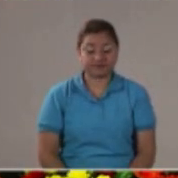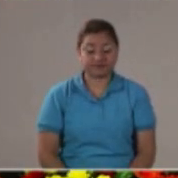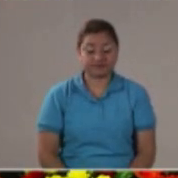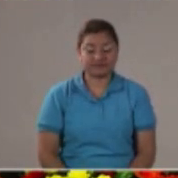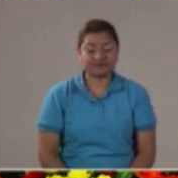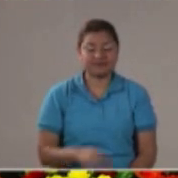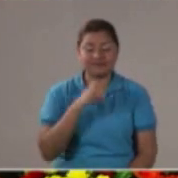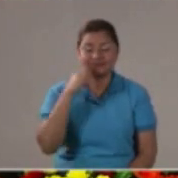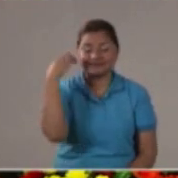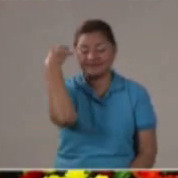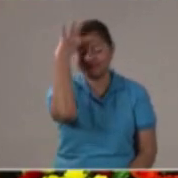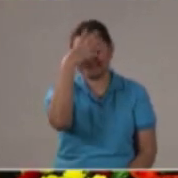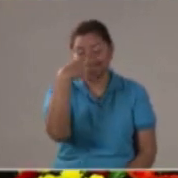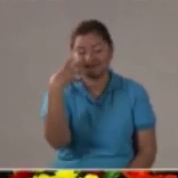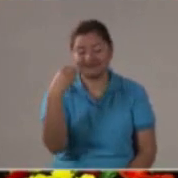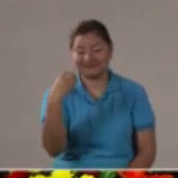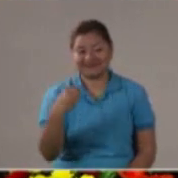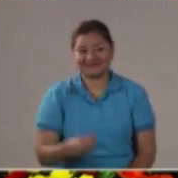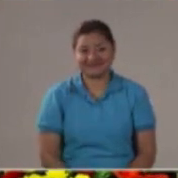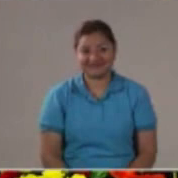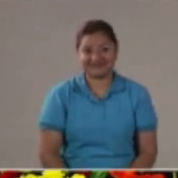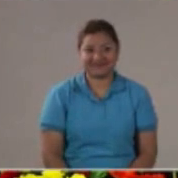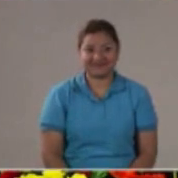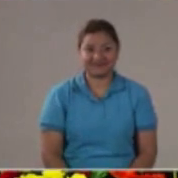Qué lindo es este, hermano.